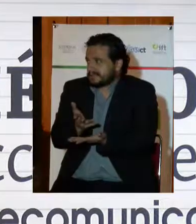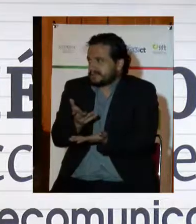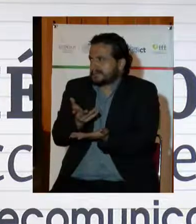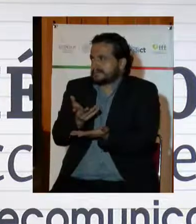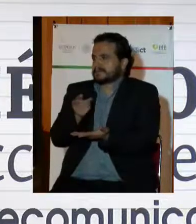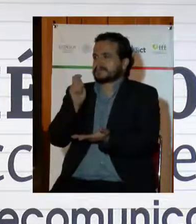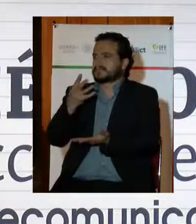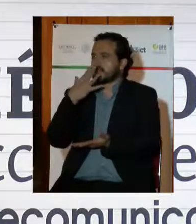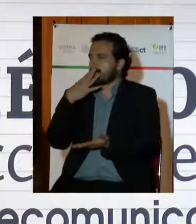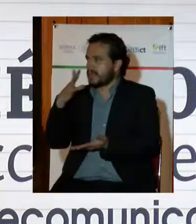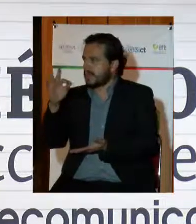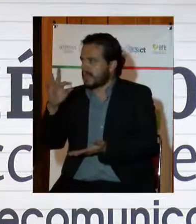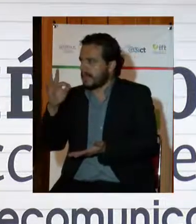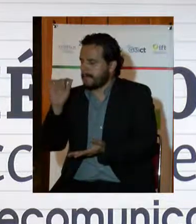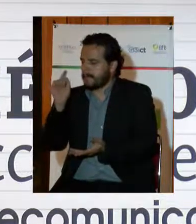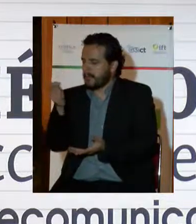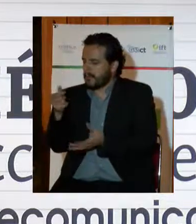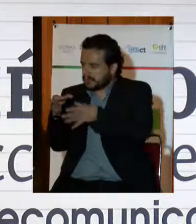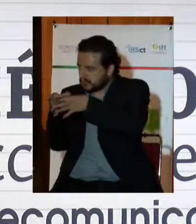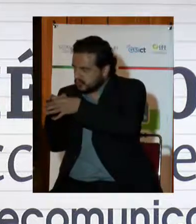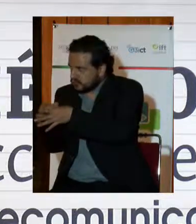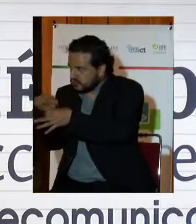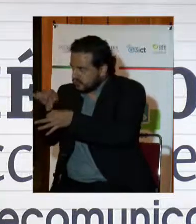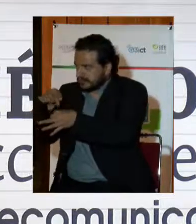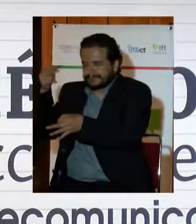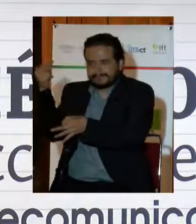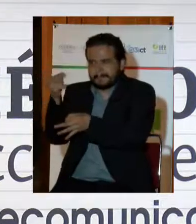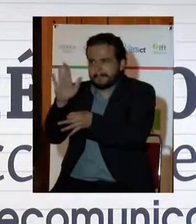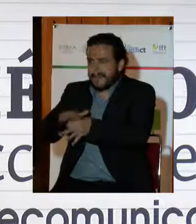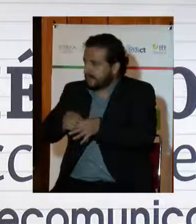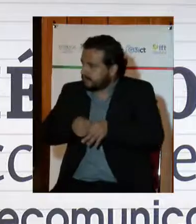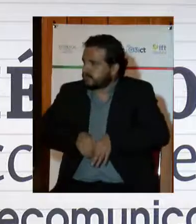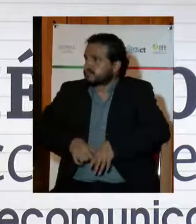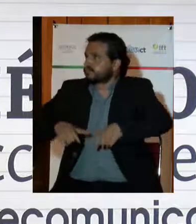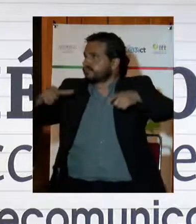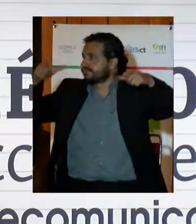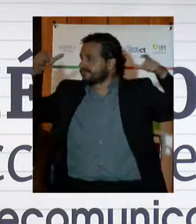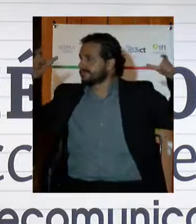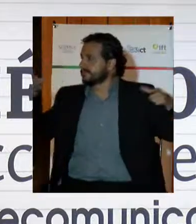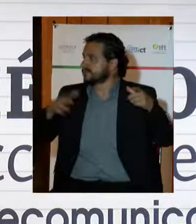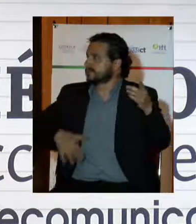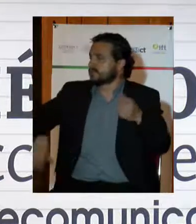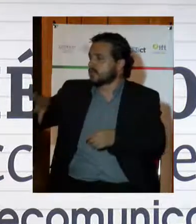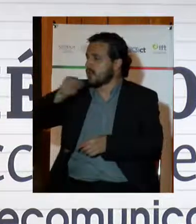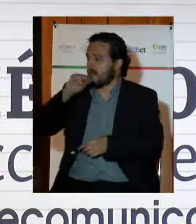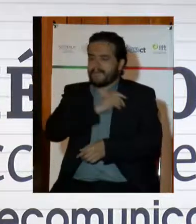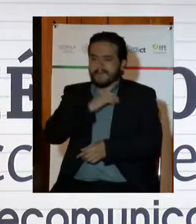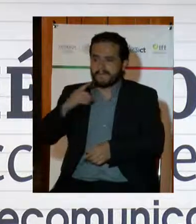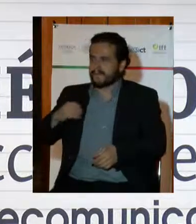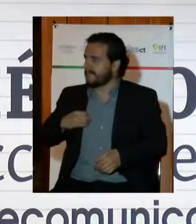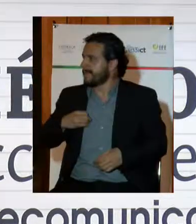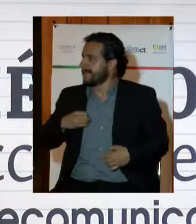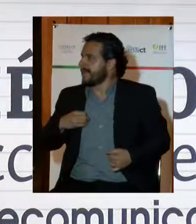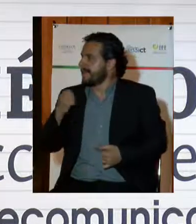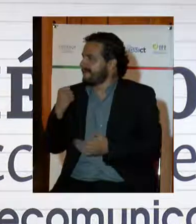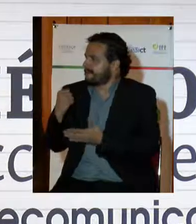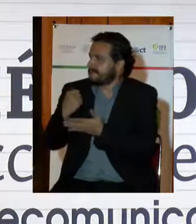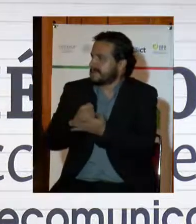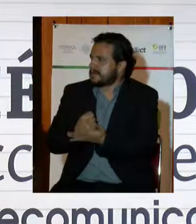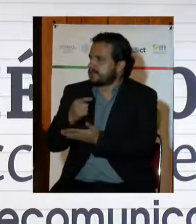que tenemos que brindar, no como una concesión, sino como un deber, para que haya